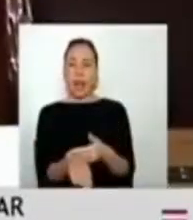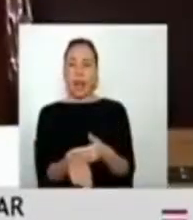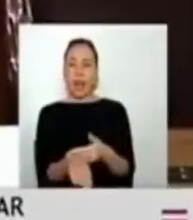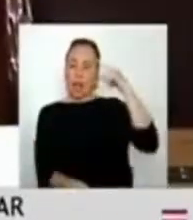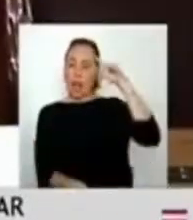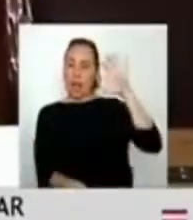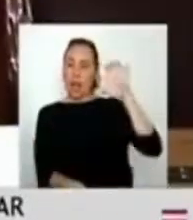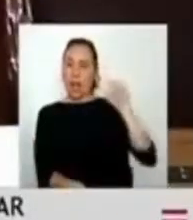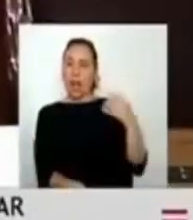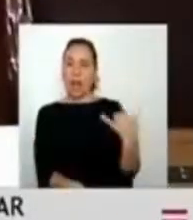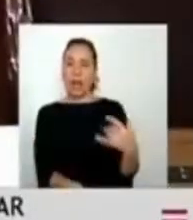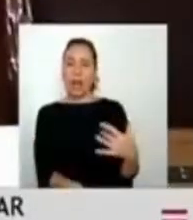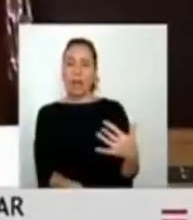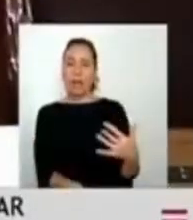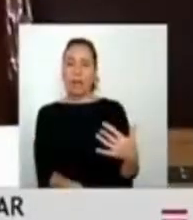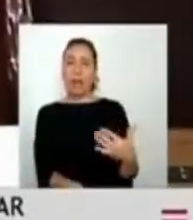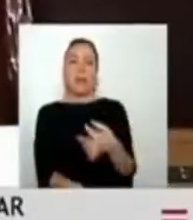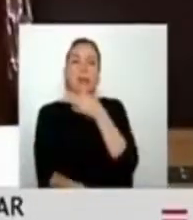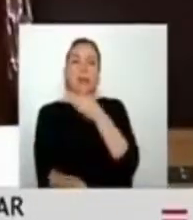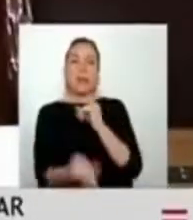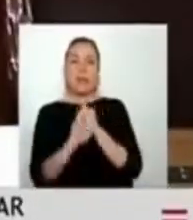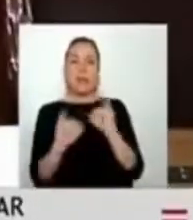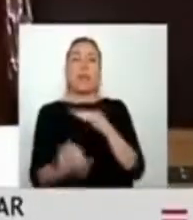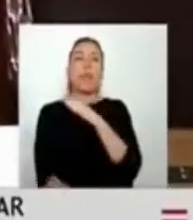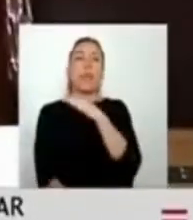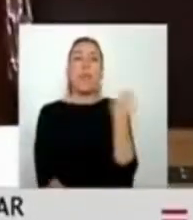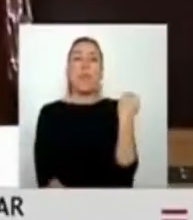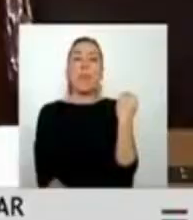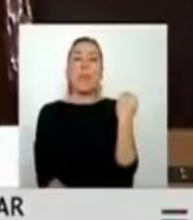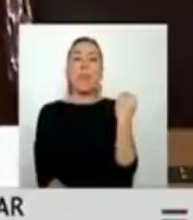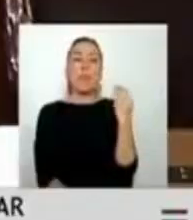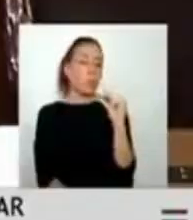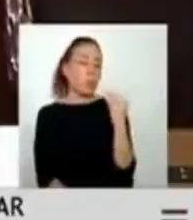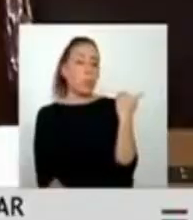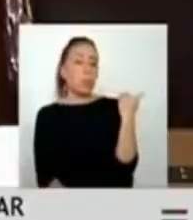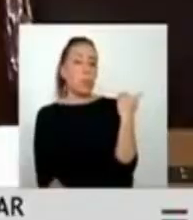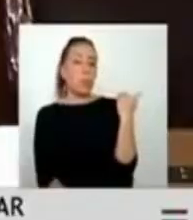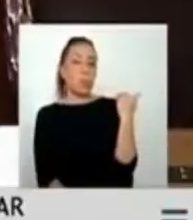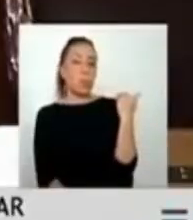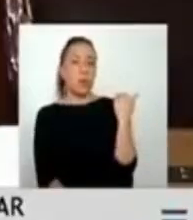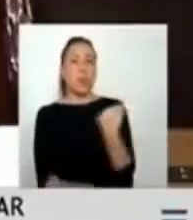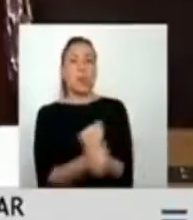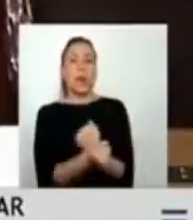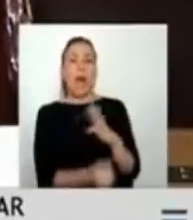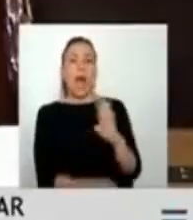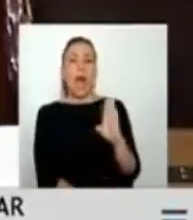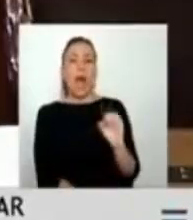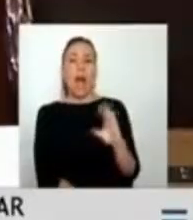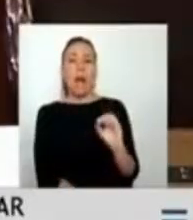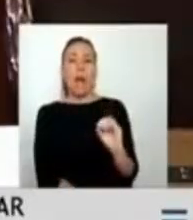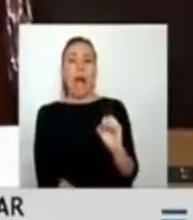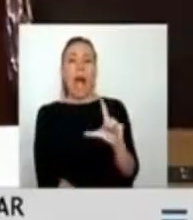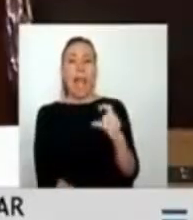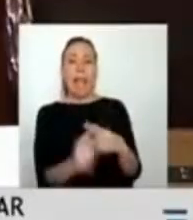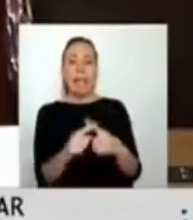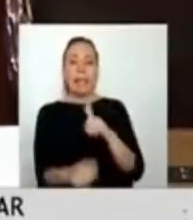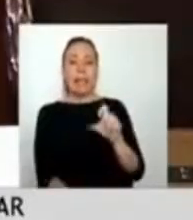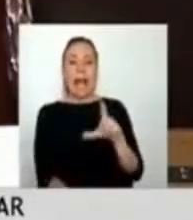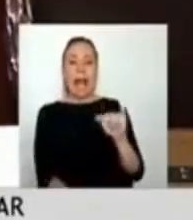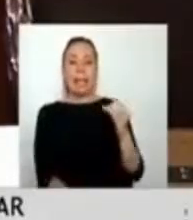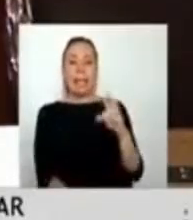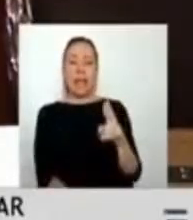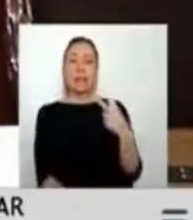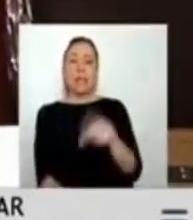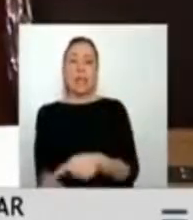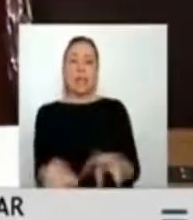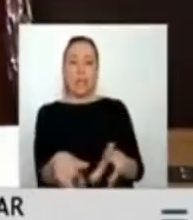155 diputados, se designa a una persona que haga de interpeladora, ¿cierto? Y tenga un diálogo